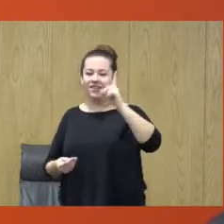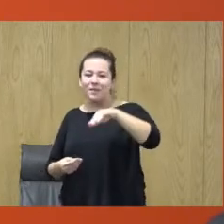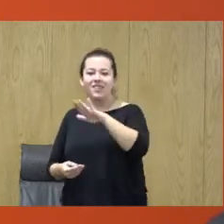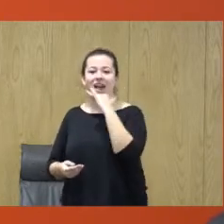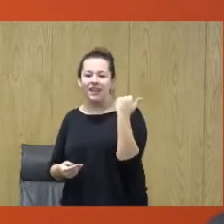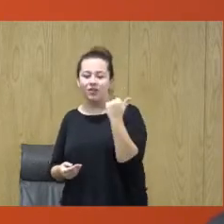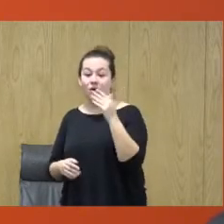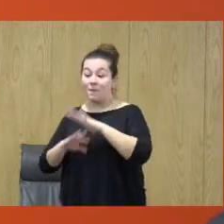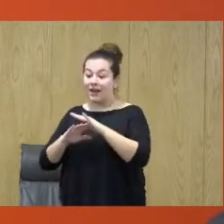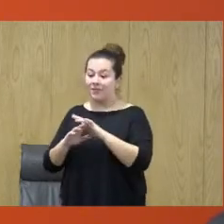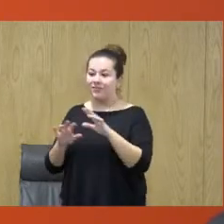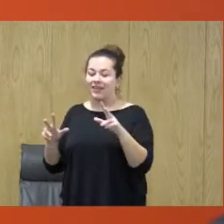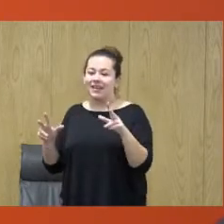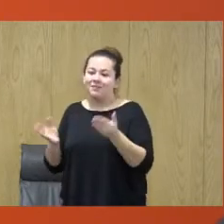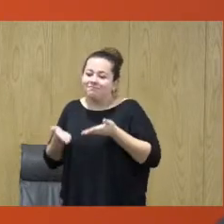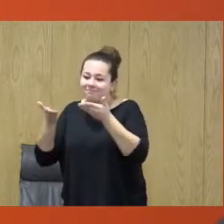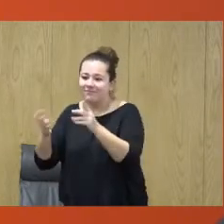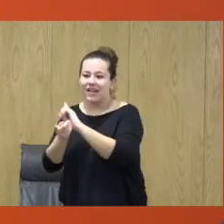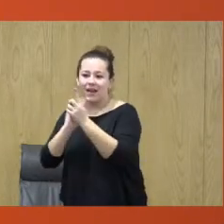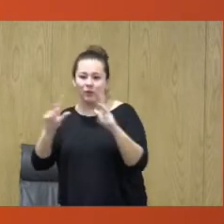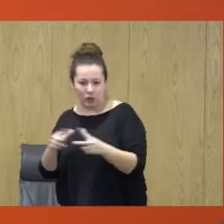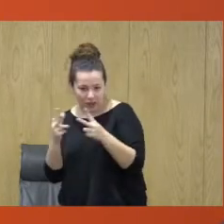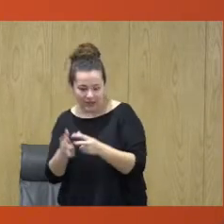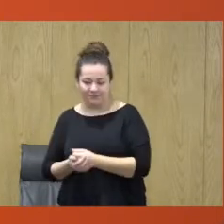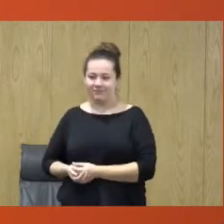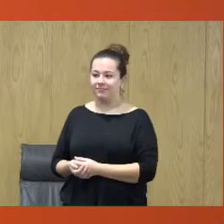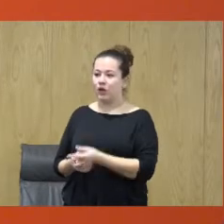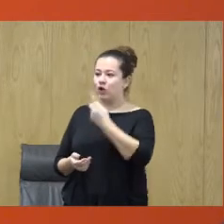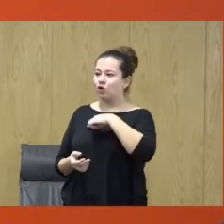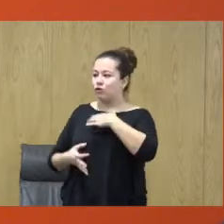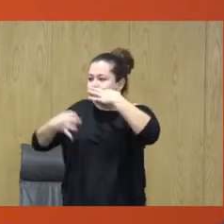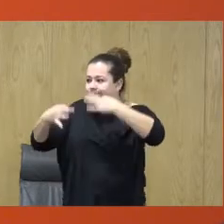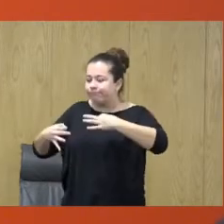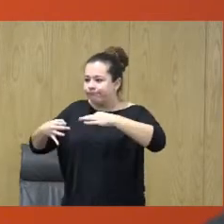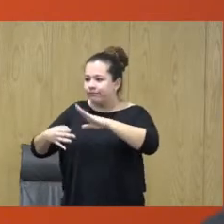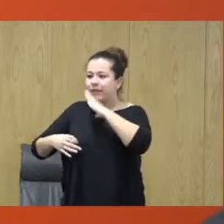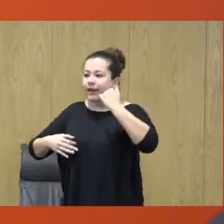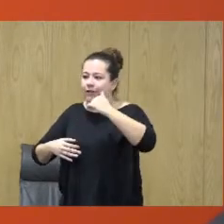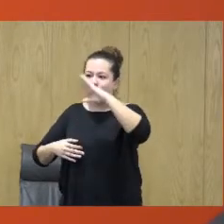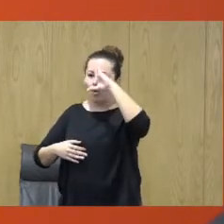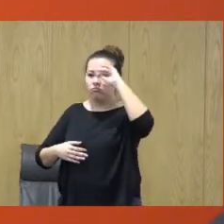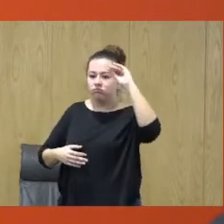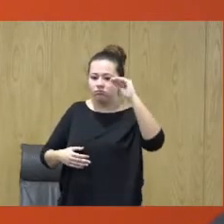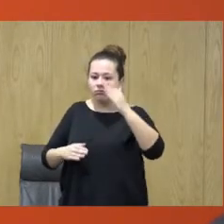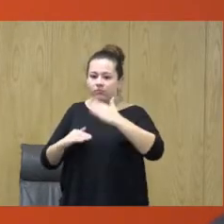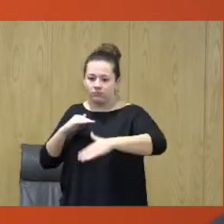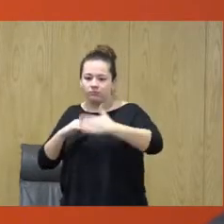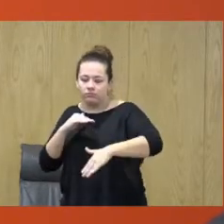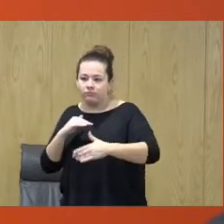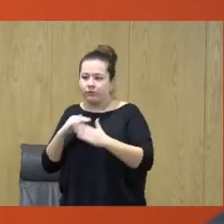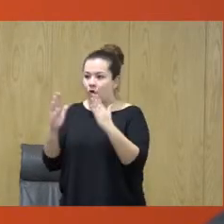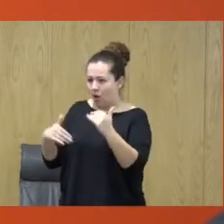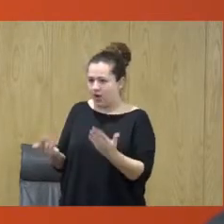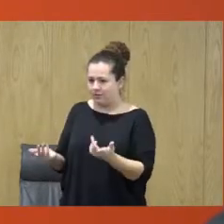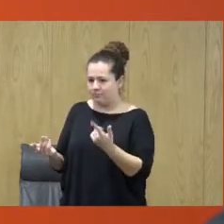al servicio del cambio social. No estamos sobrados de talento y de inteligencia, creo que más